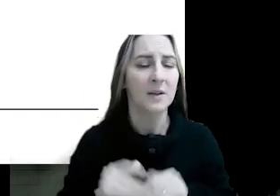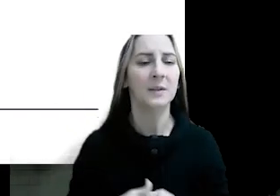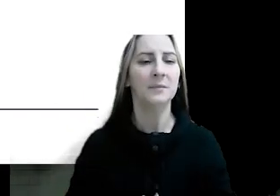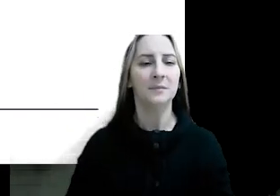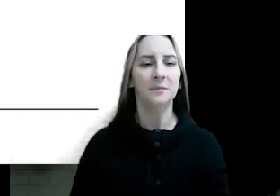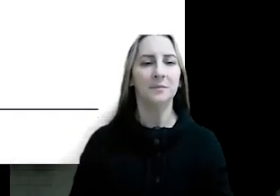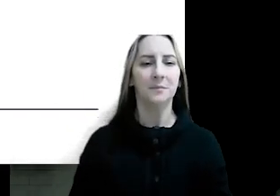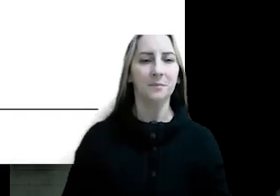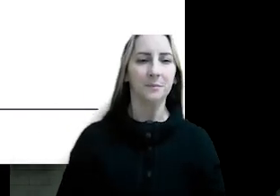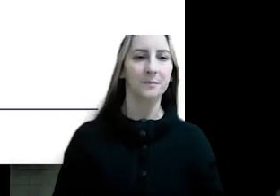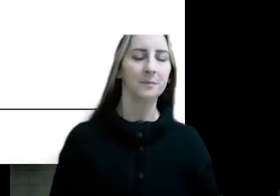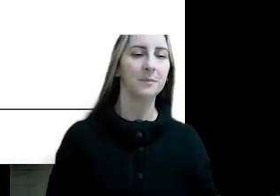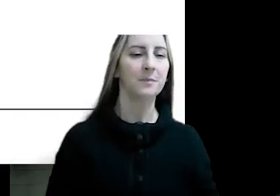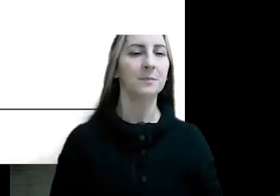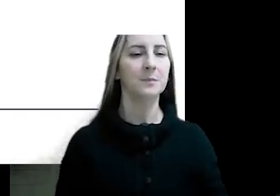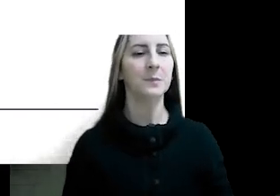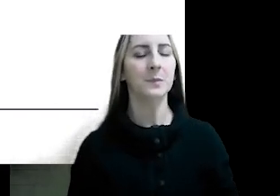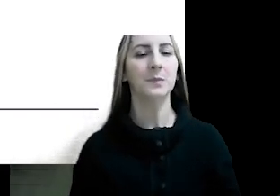en los cuales